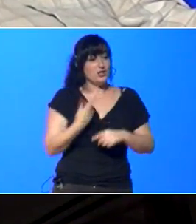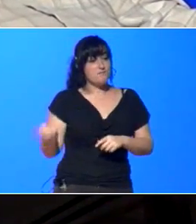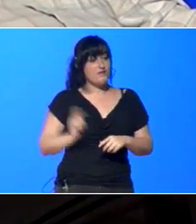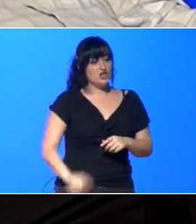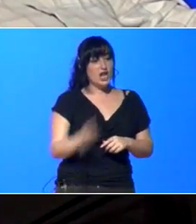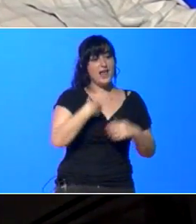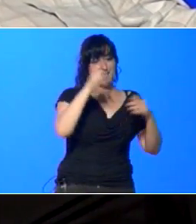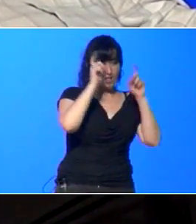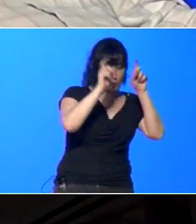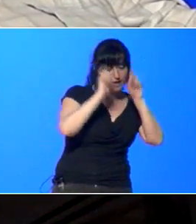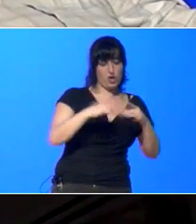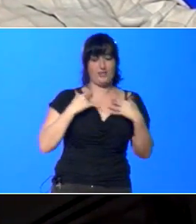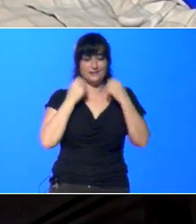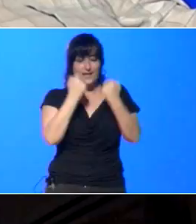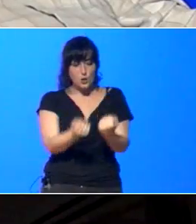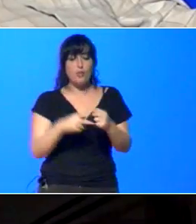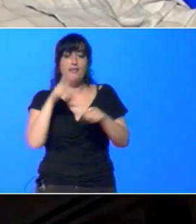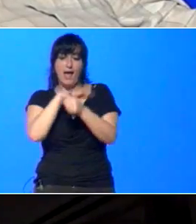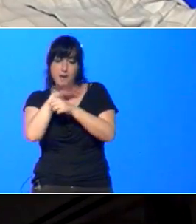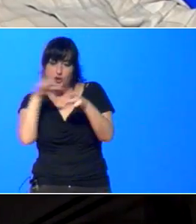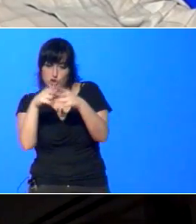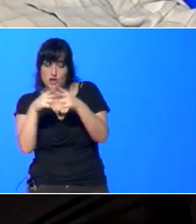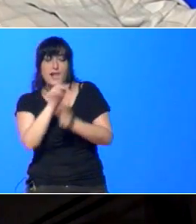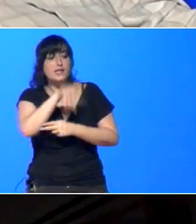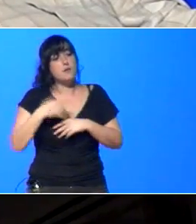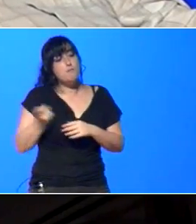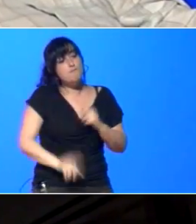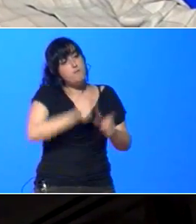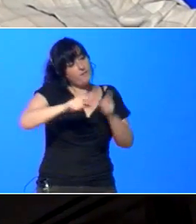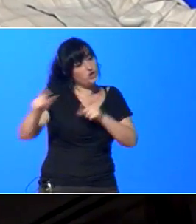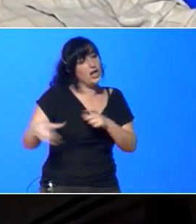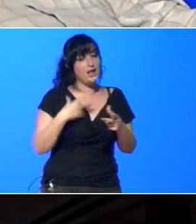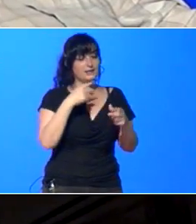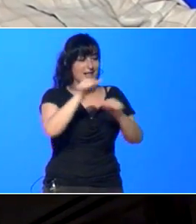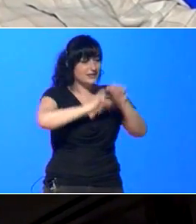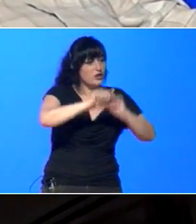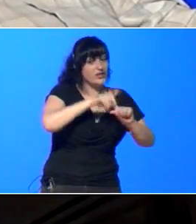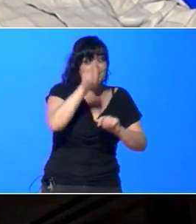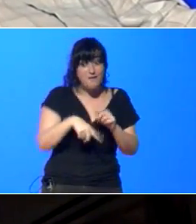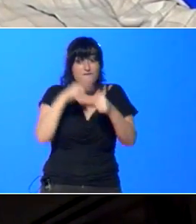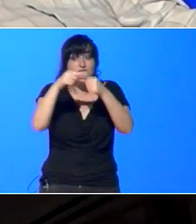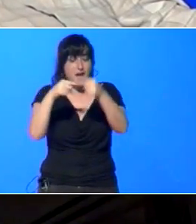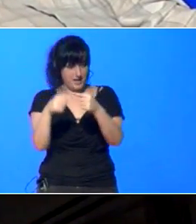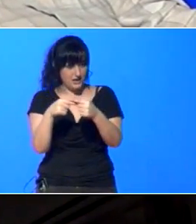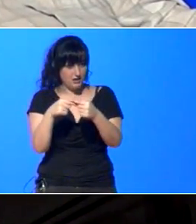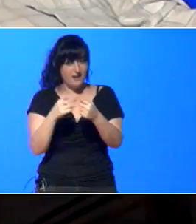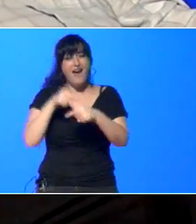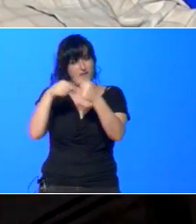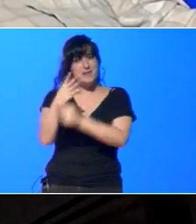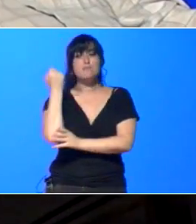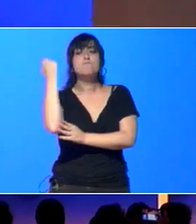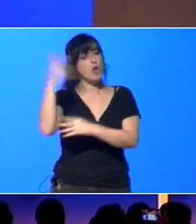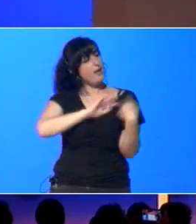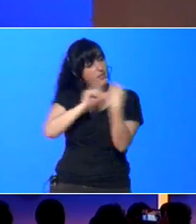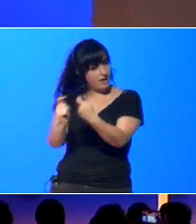salud, profesionales del ámbito social, profesionales de las asociaciones y también una familia. Hay que empoderar a las familias. Estoy de acuerdo con Blanca